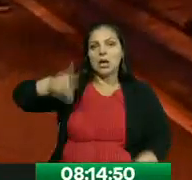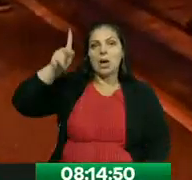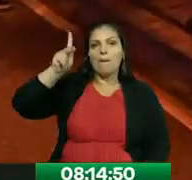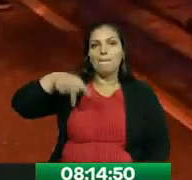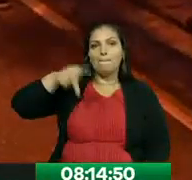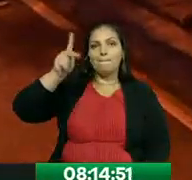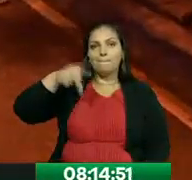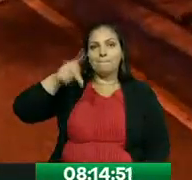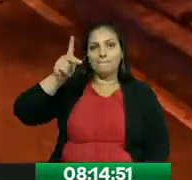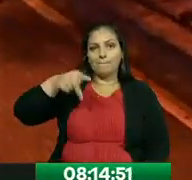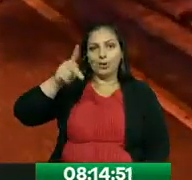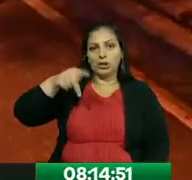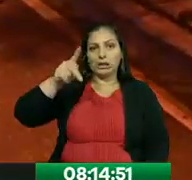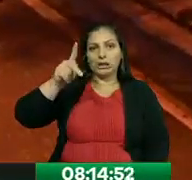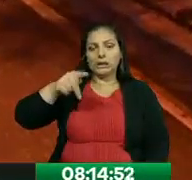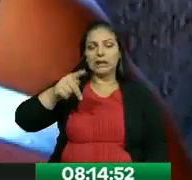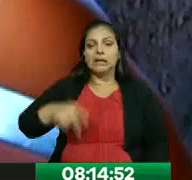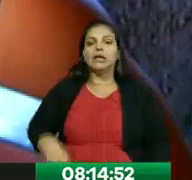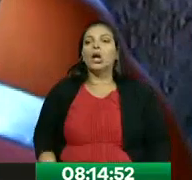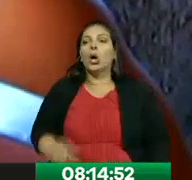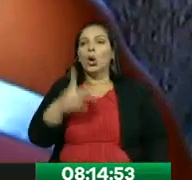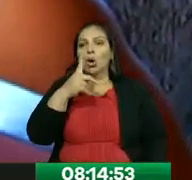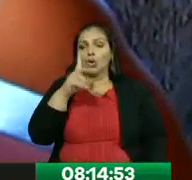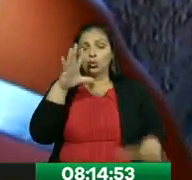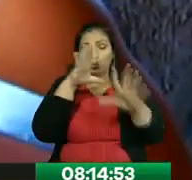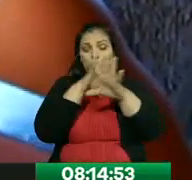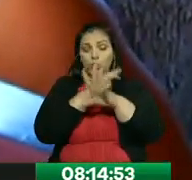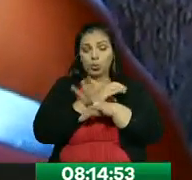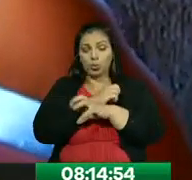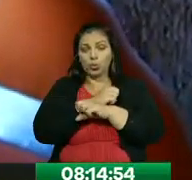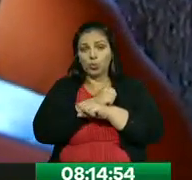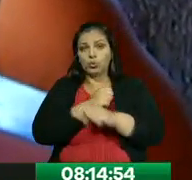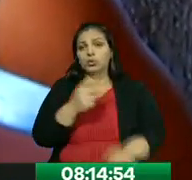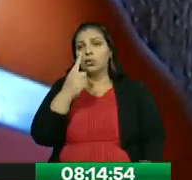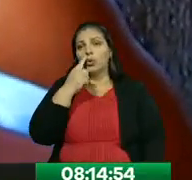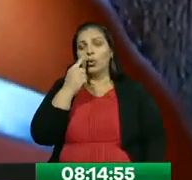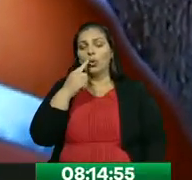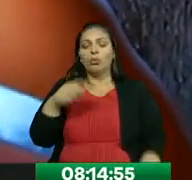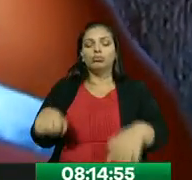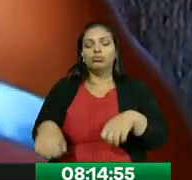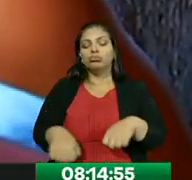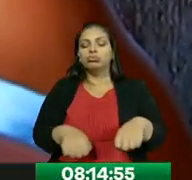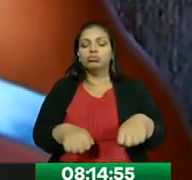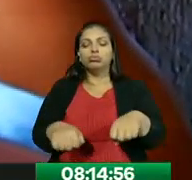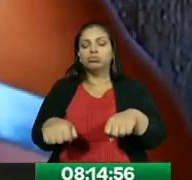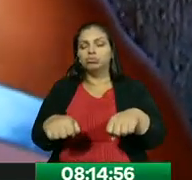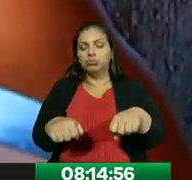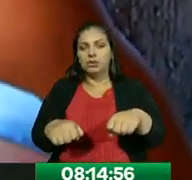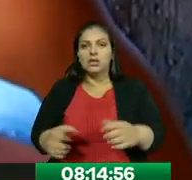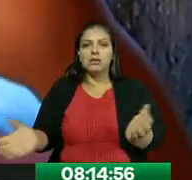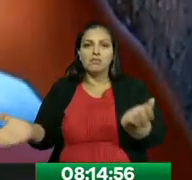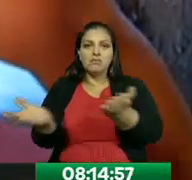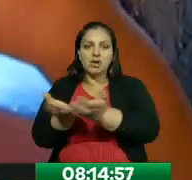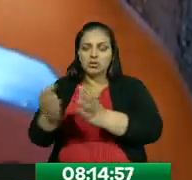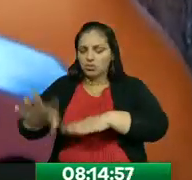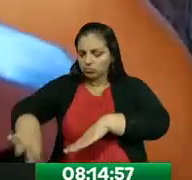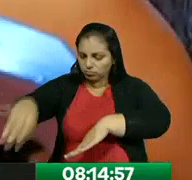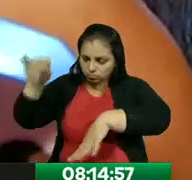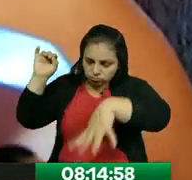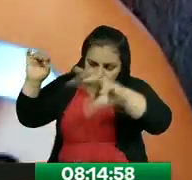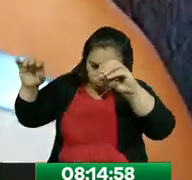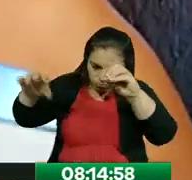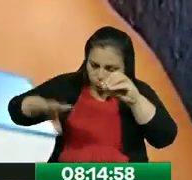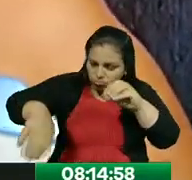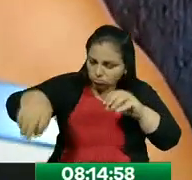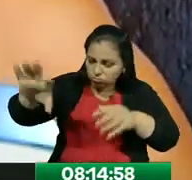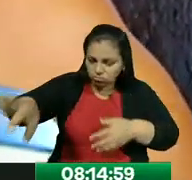en el suroeste de la urbe. Yo estaba adentro y escuché un golpe y entonces salí a ver qué era porque mi hija andaba comprando y vi